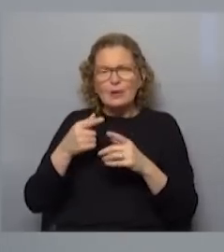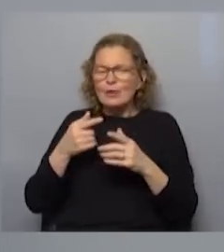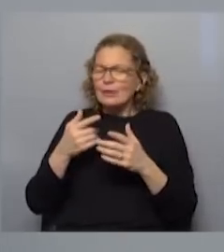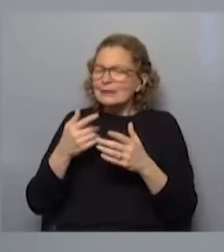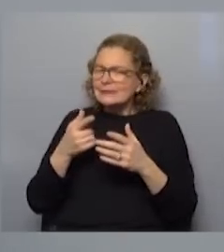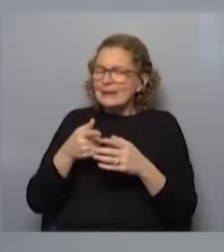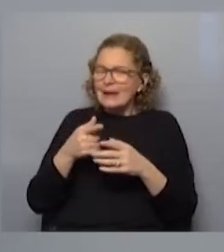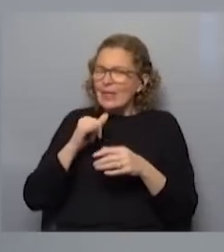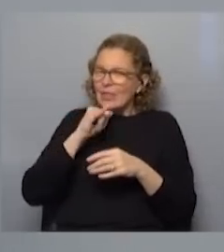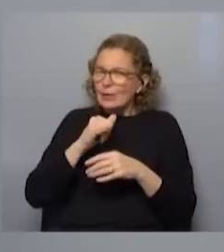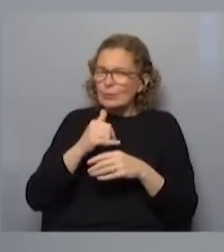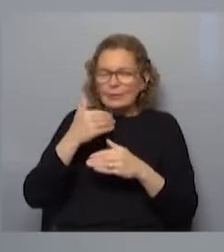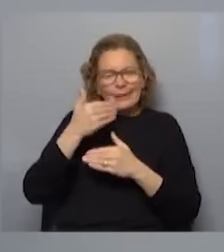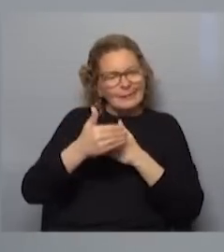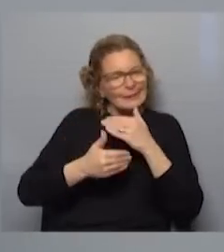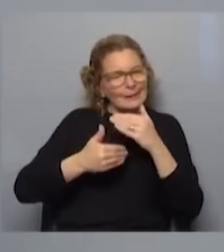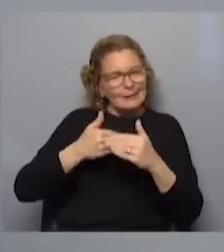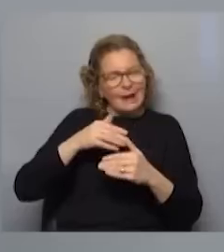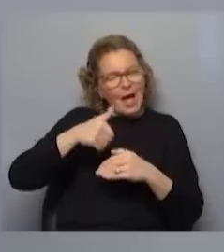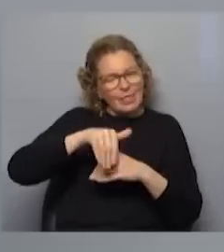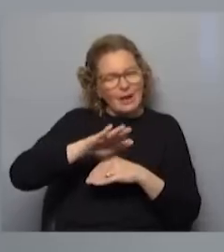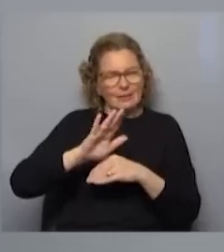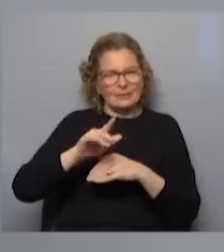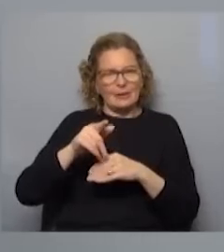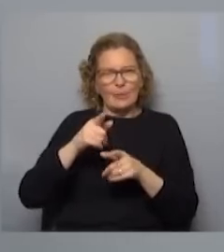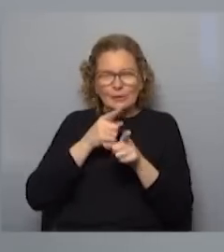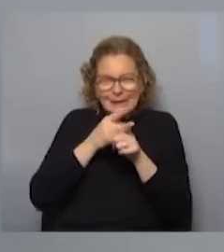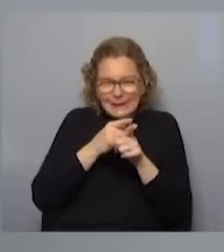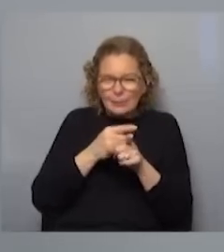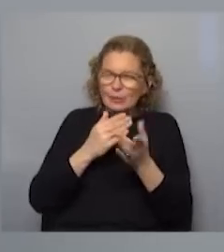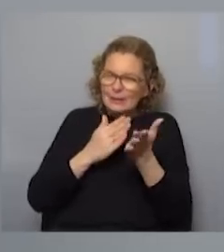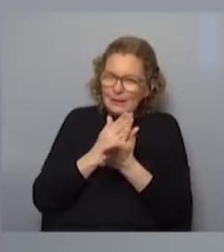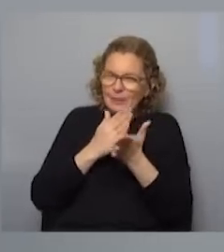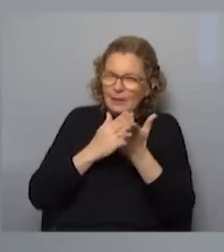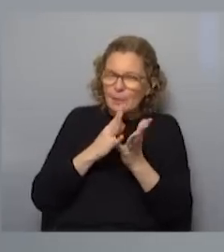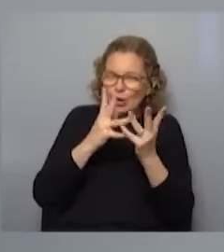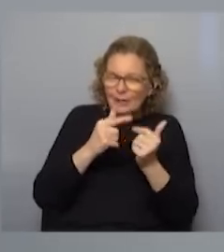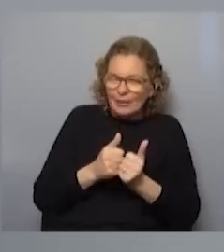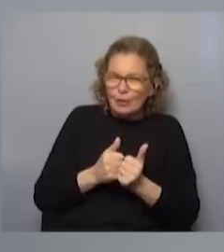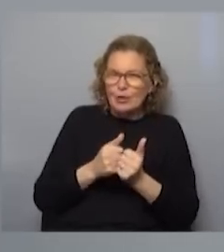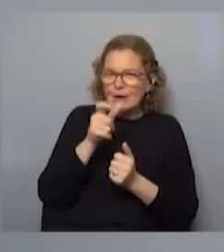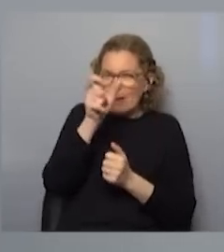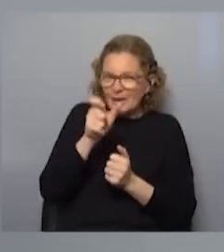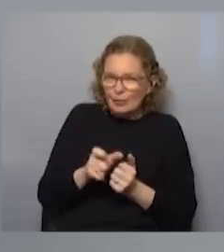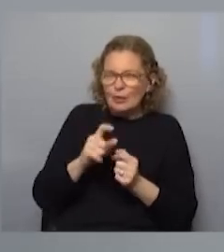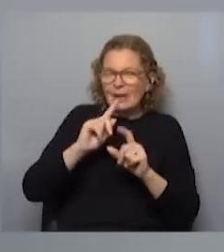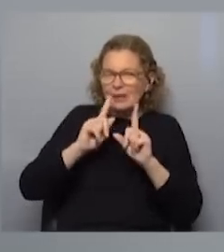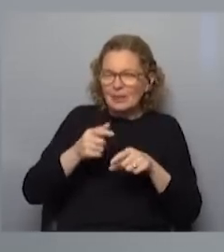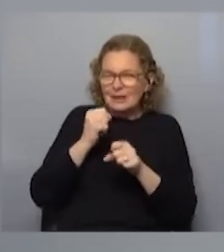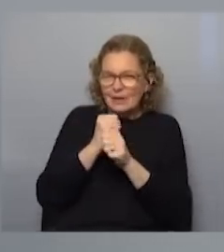que las denuncias sigan su curso hay seguimientos sistemáticos a organizaciones a personas que